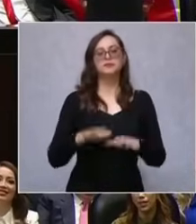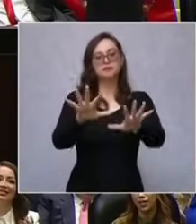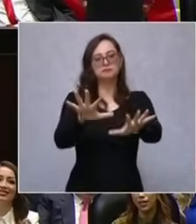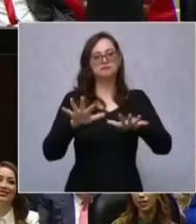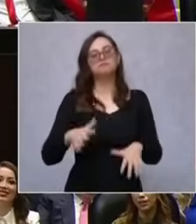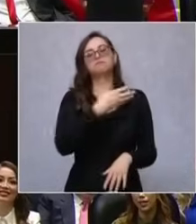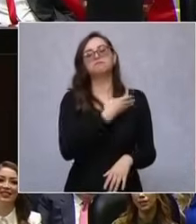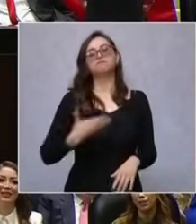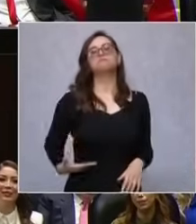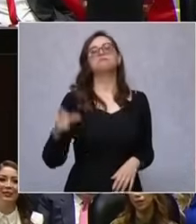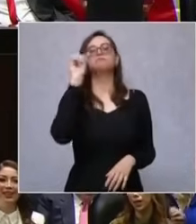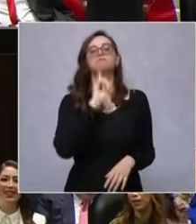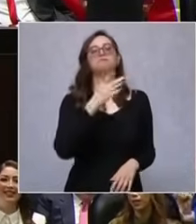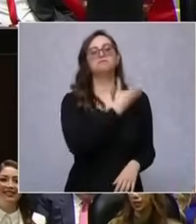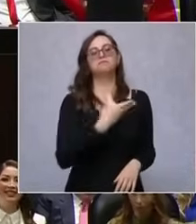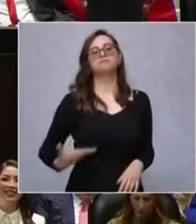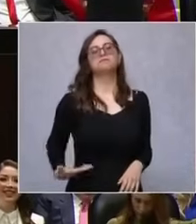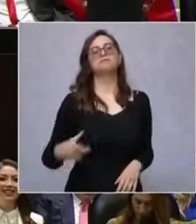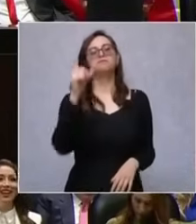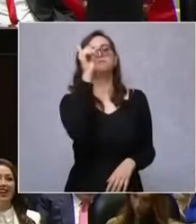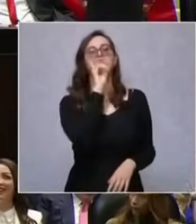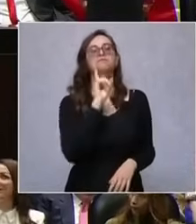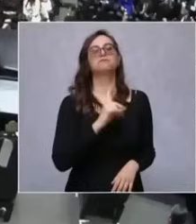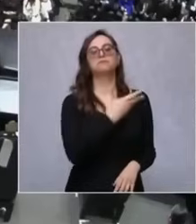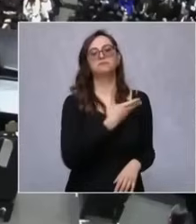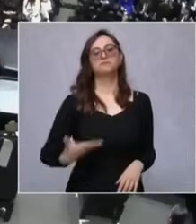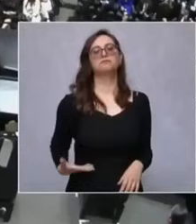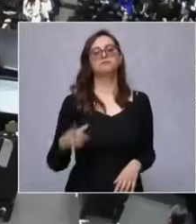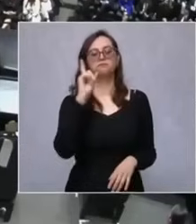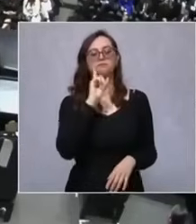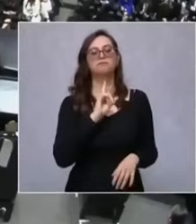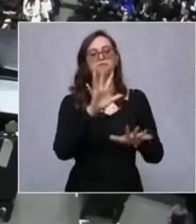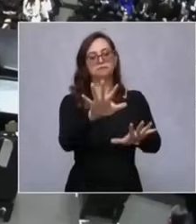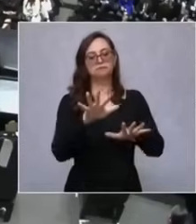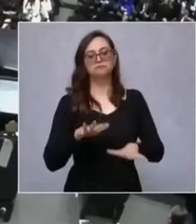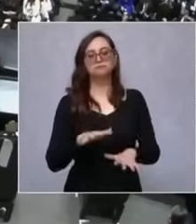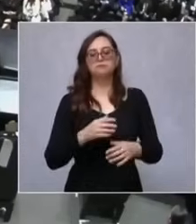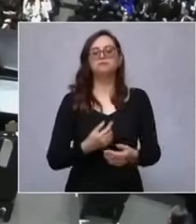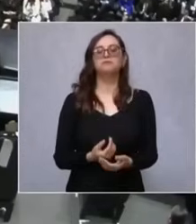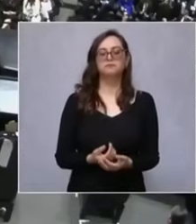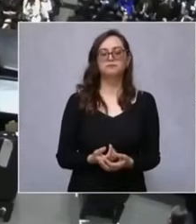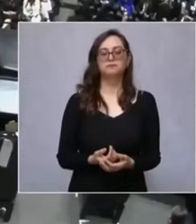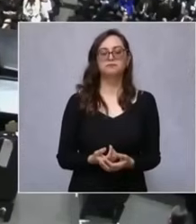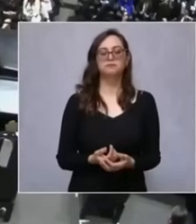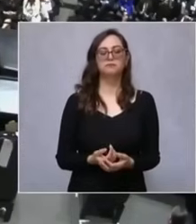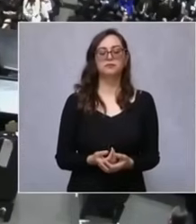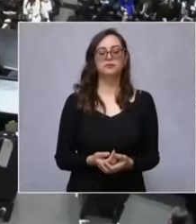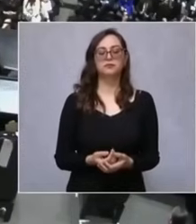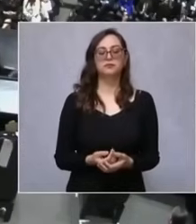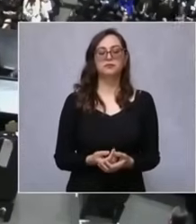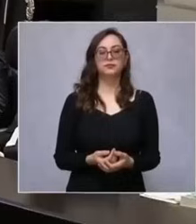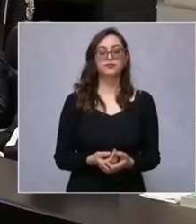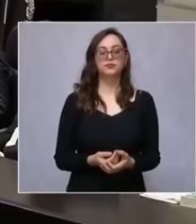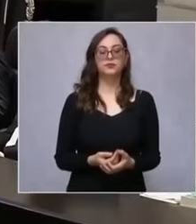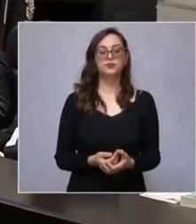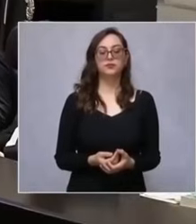ingeniera. ¡Presidenta! ¡Claro que sí! Que Créanme que México, lo que les esto espera...